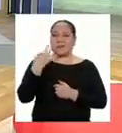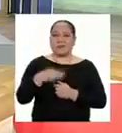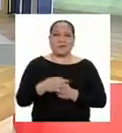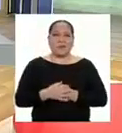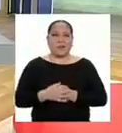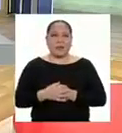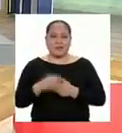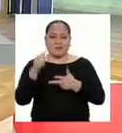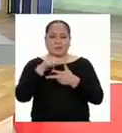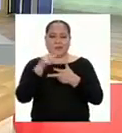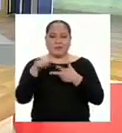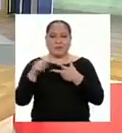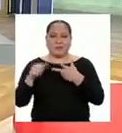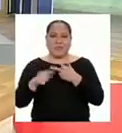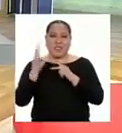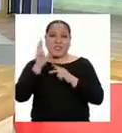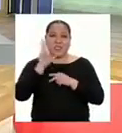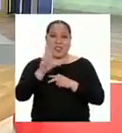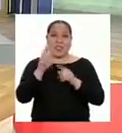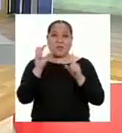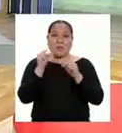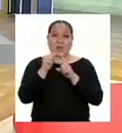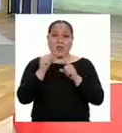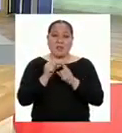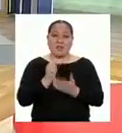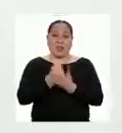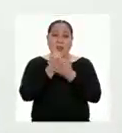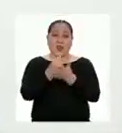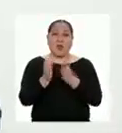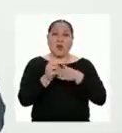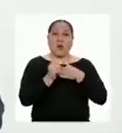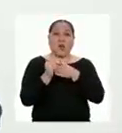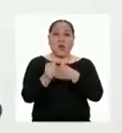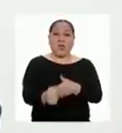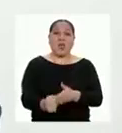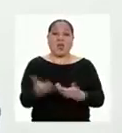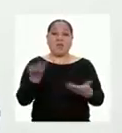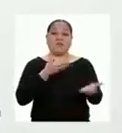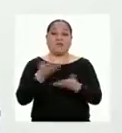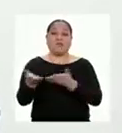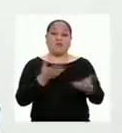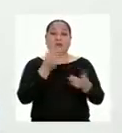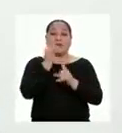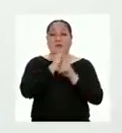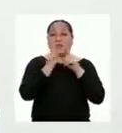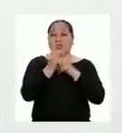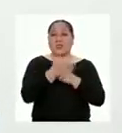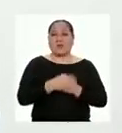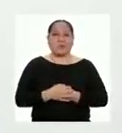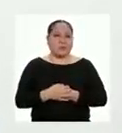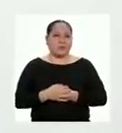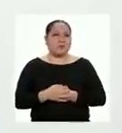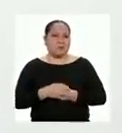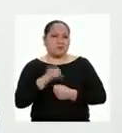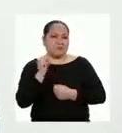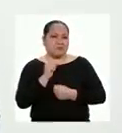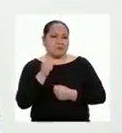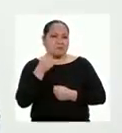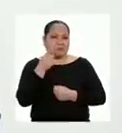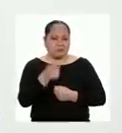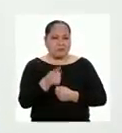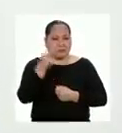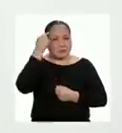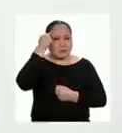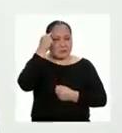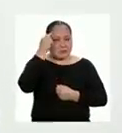3 palabritas que pueden volverse nuestra guía de las buenas relaciones sociales. No lo pensé así, pero ¿por qué no? Con eso